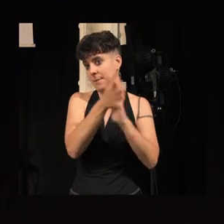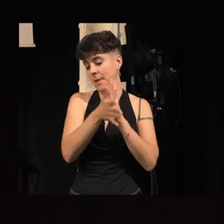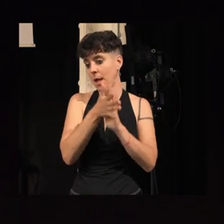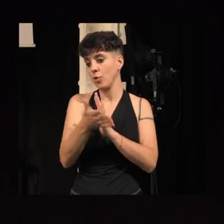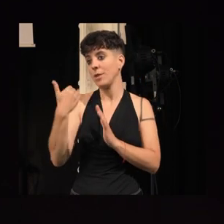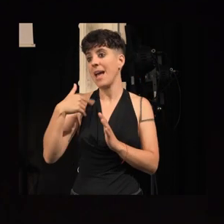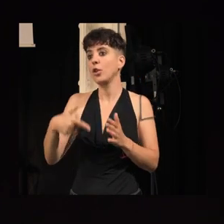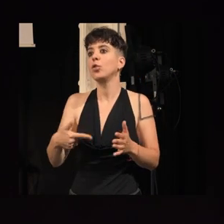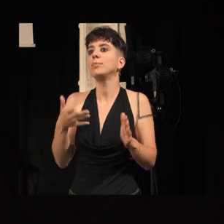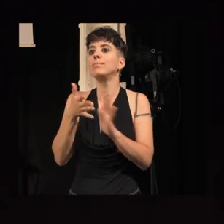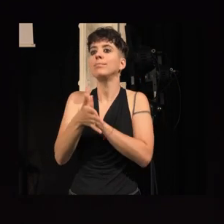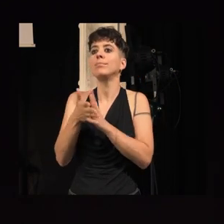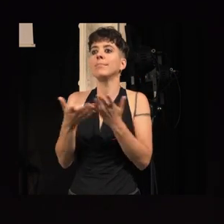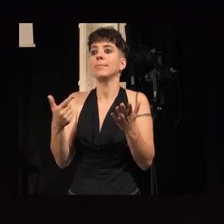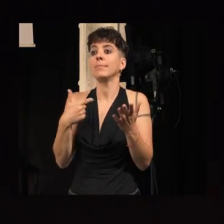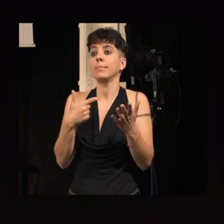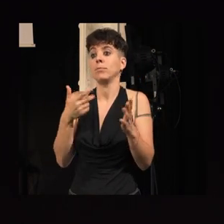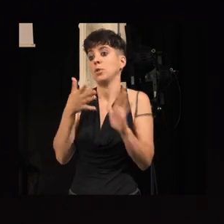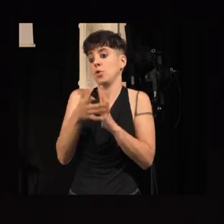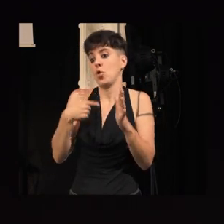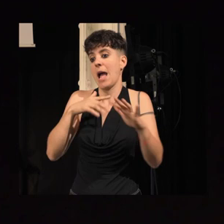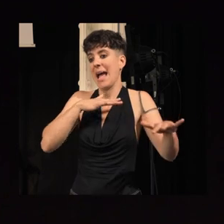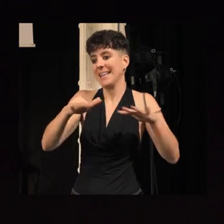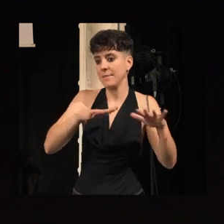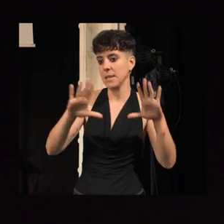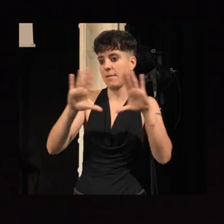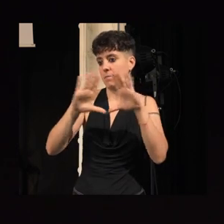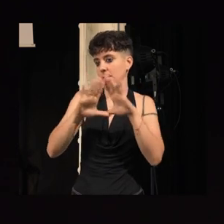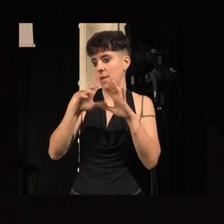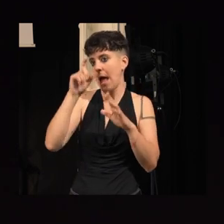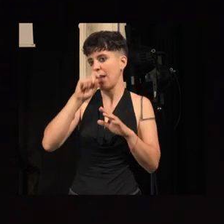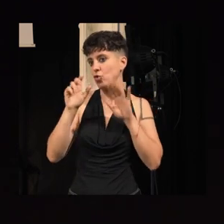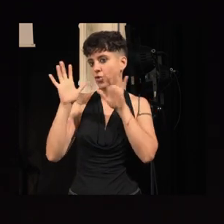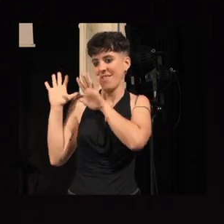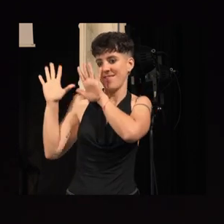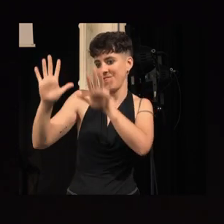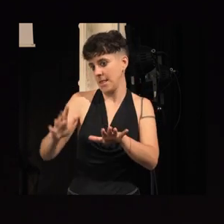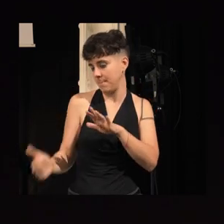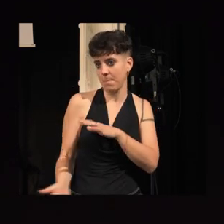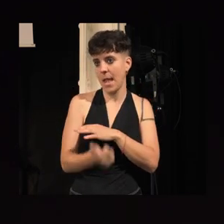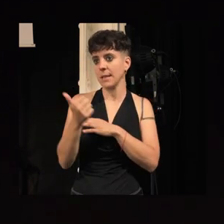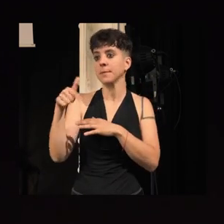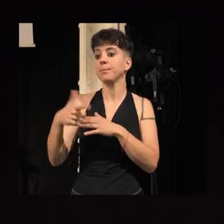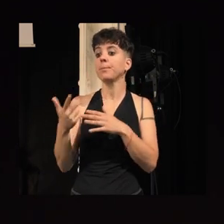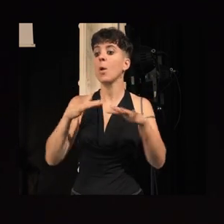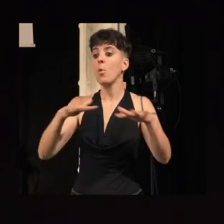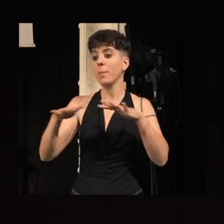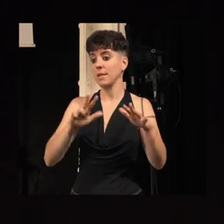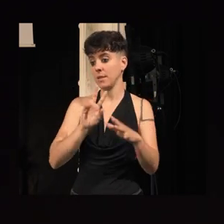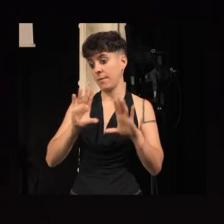desde mi experiencia como feminista, lesbiana, activista desde hace más de 10 años, en el movimiento feminista autónomo y